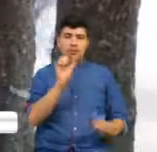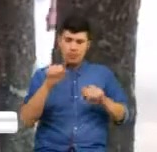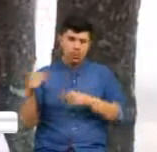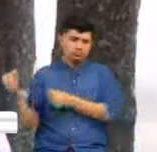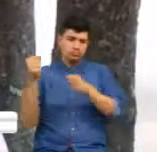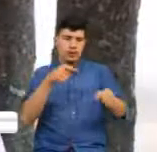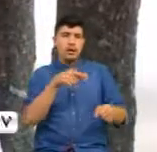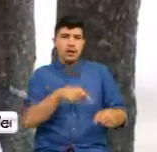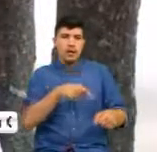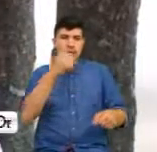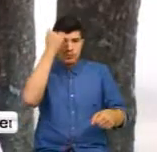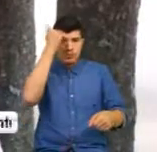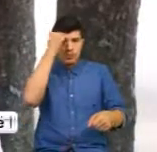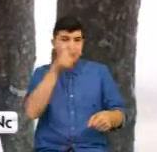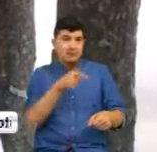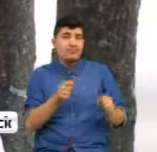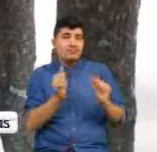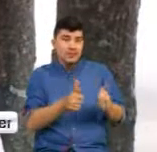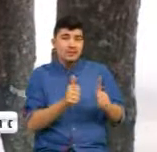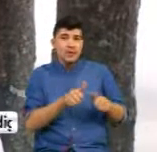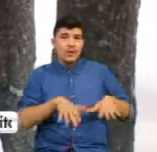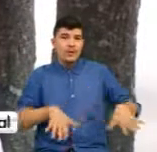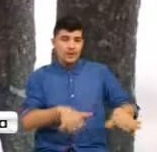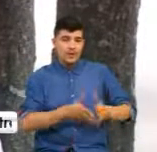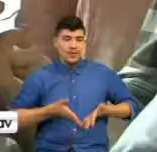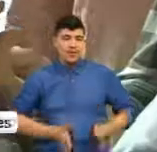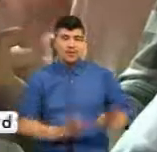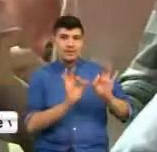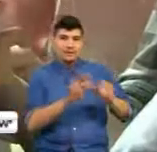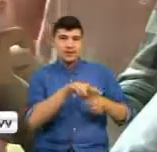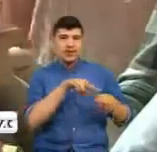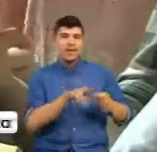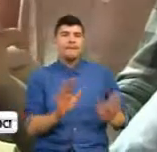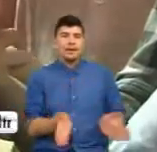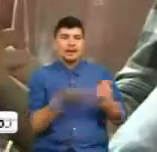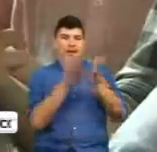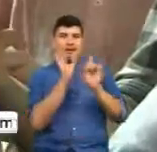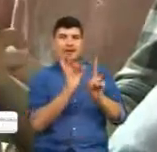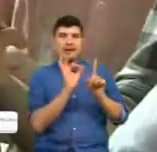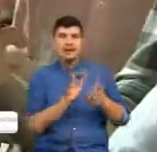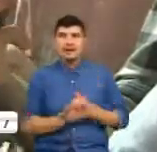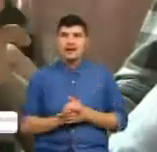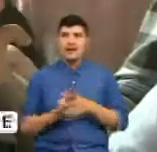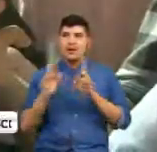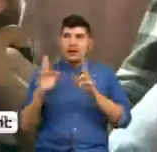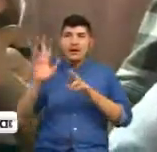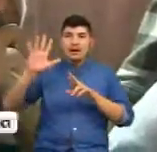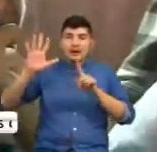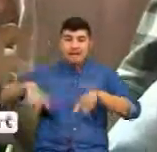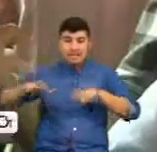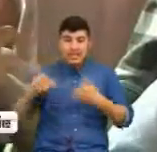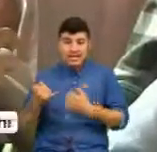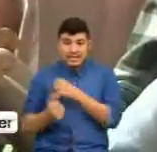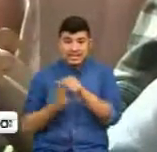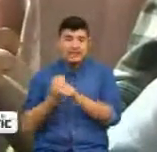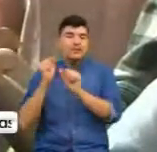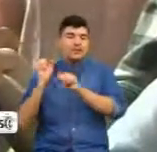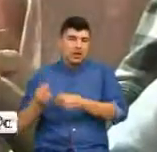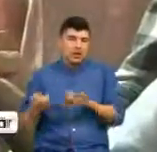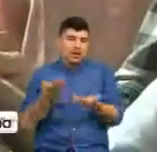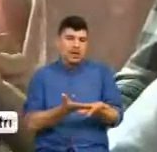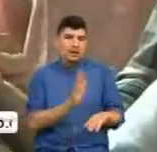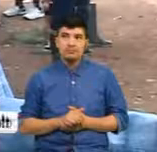Hola compañeros televidentes, muy buenas tardes. Pues la respuesta de la ministra de Educación es que el ministerio les pueda cumplir las exigencias de la comunidad del Catatumbo